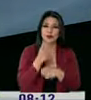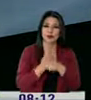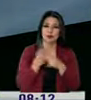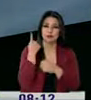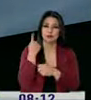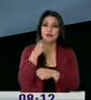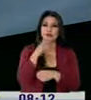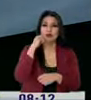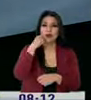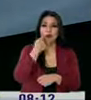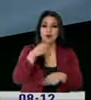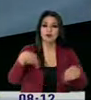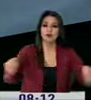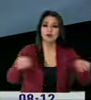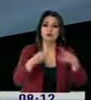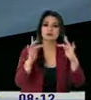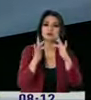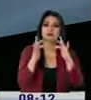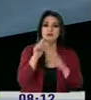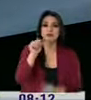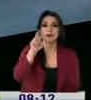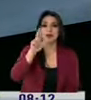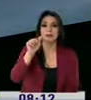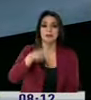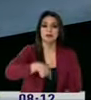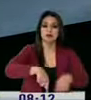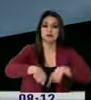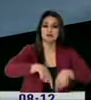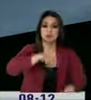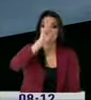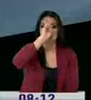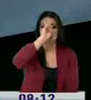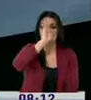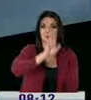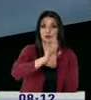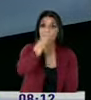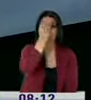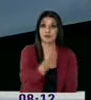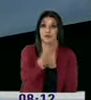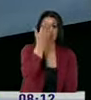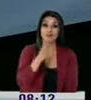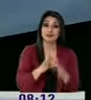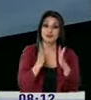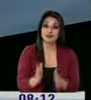vecinos, servía de conexión entre la Armenia y la autopista Rumiñahui. Andreita querida, buenos